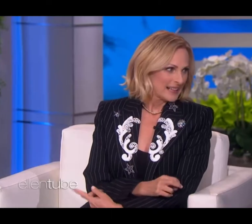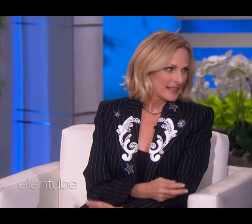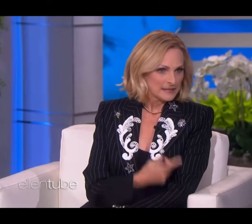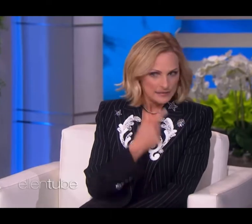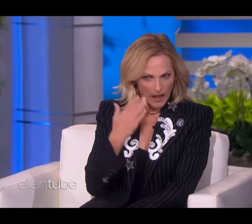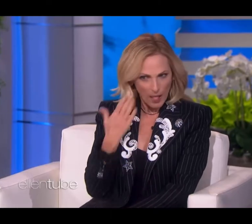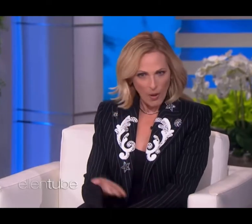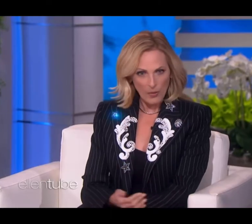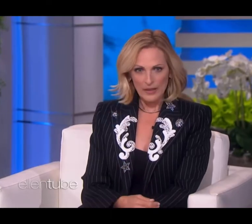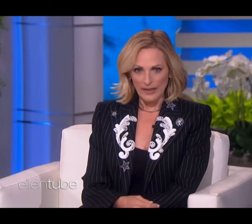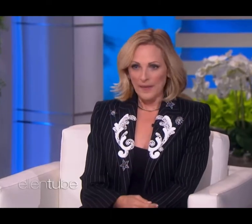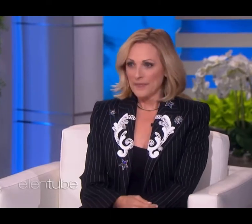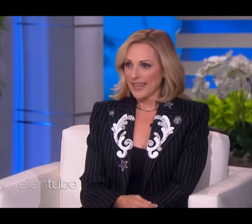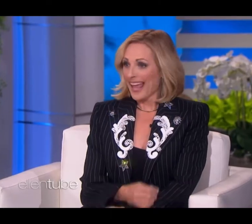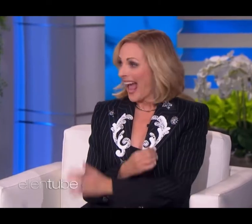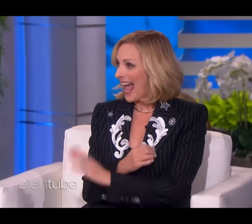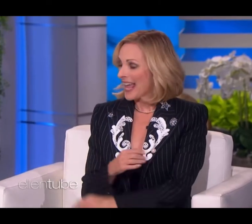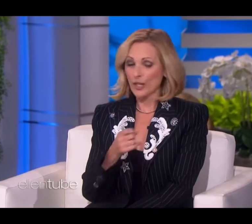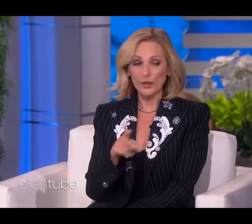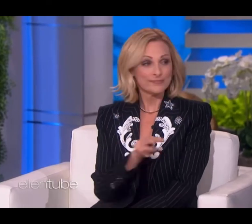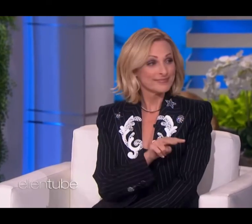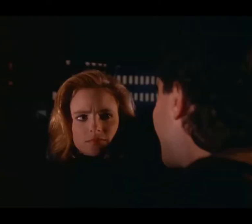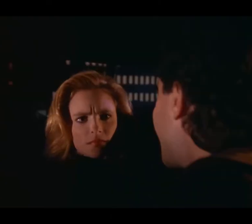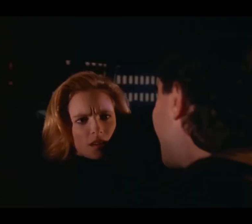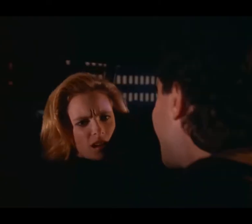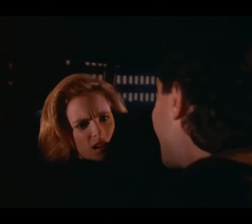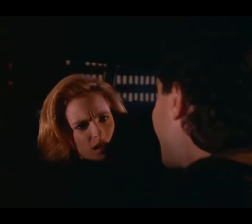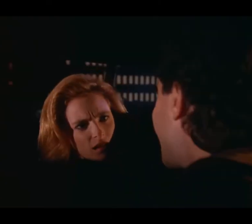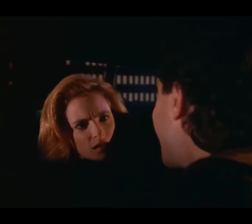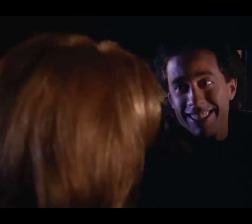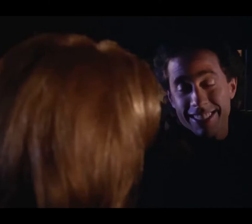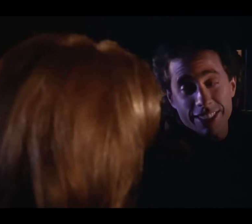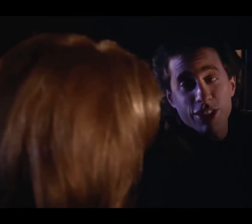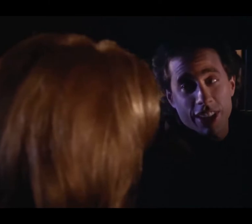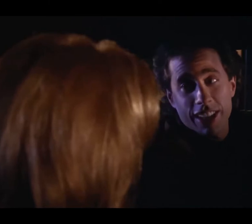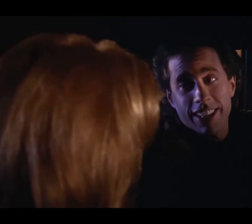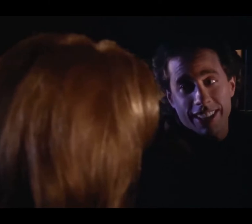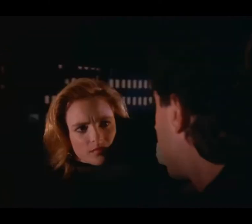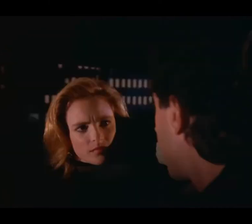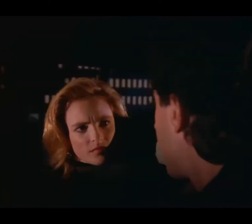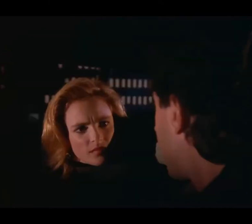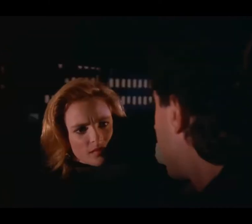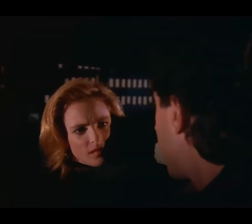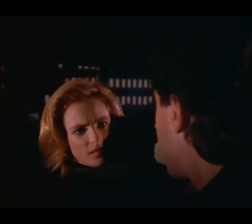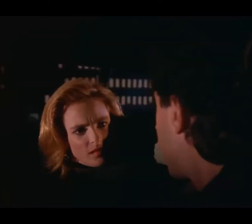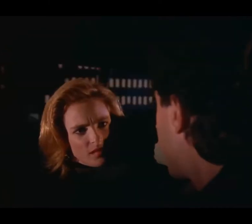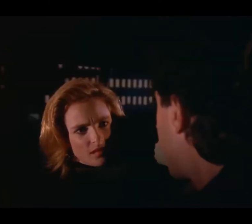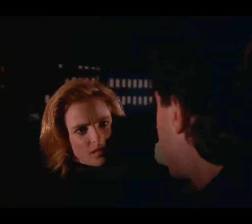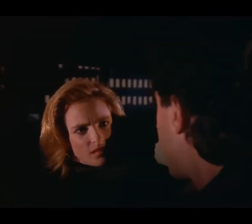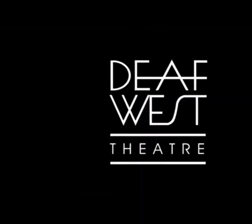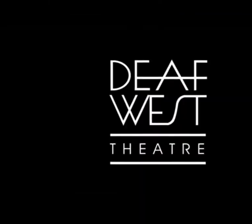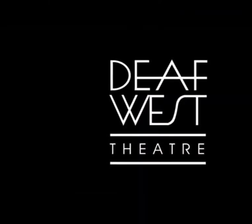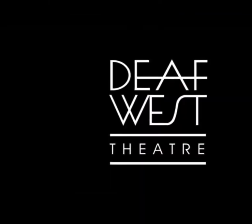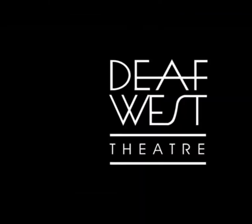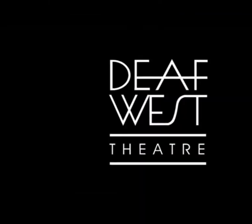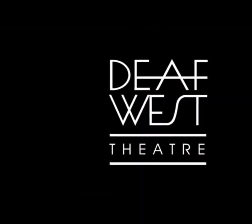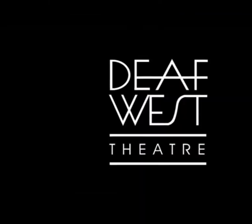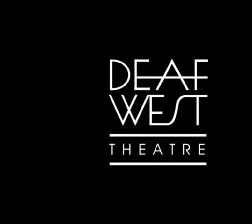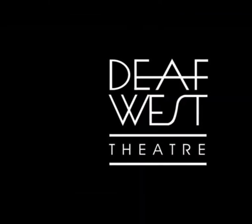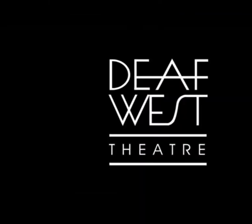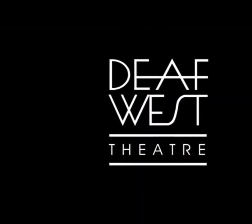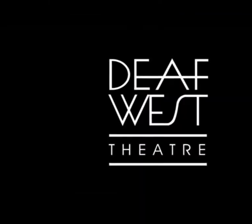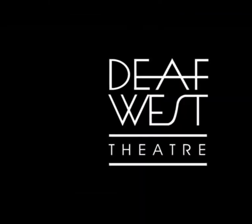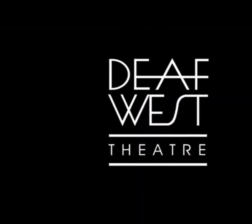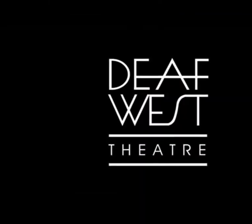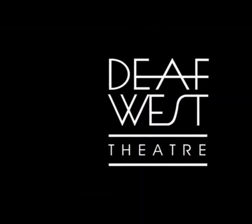que quedaba era encontrar a los actores ideales para el resto de la familia. Marley ayudó en el proceso usando sus conexiones con el Teatro Sordo del